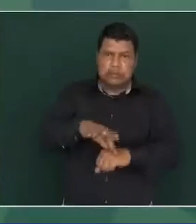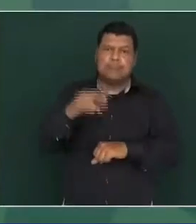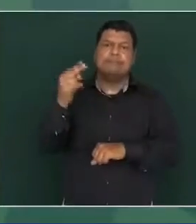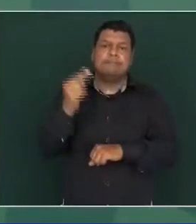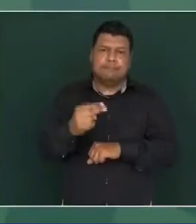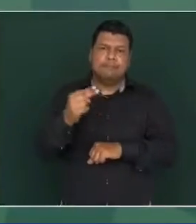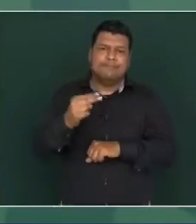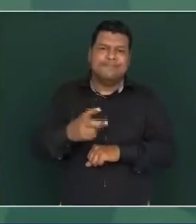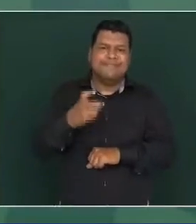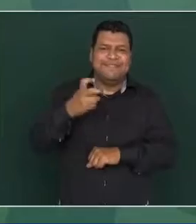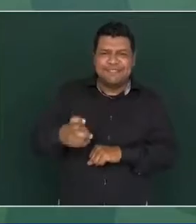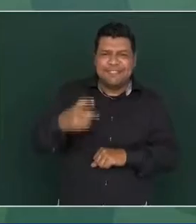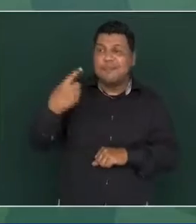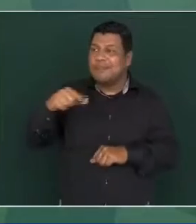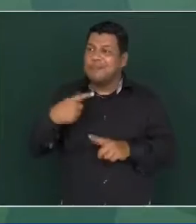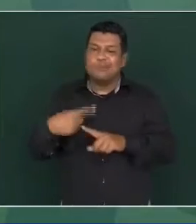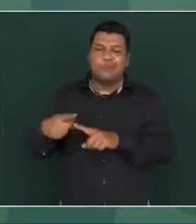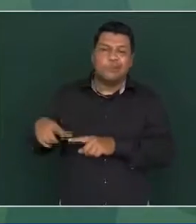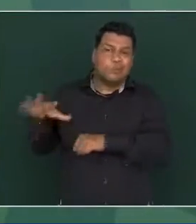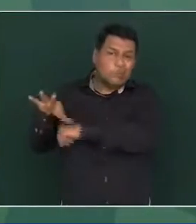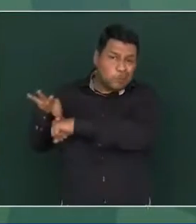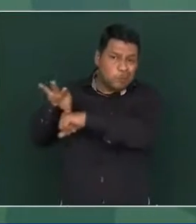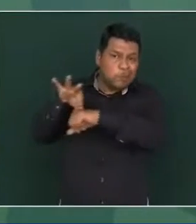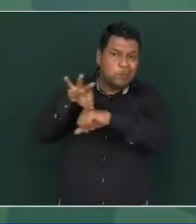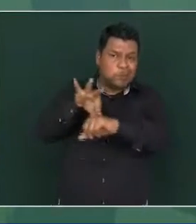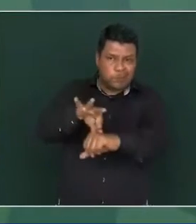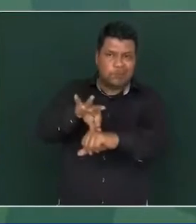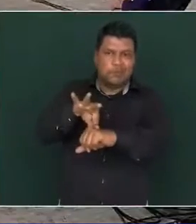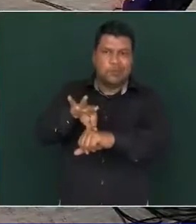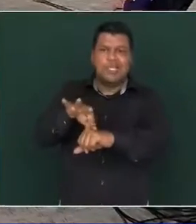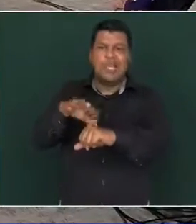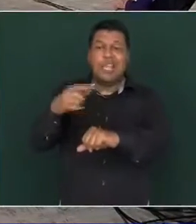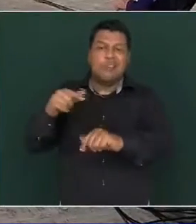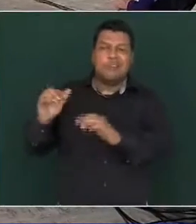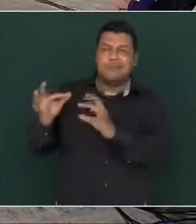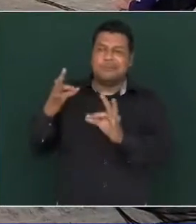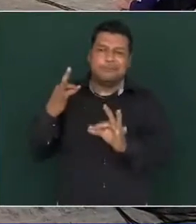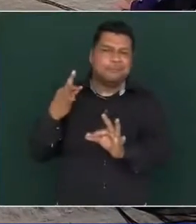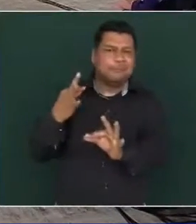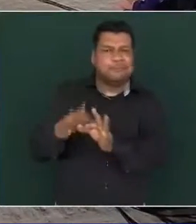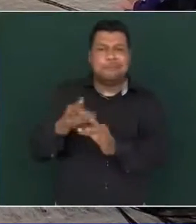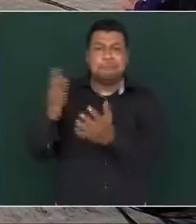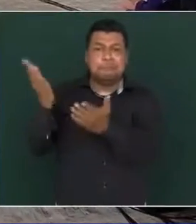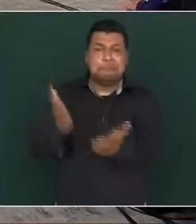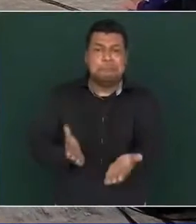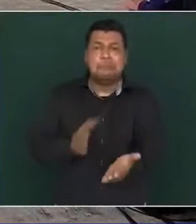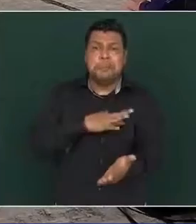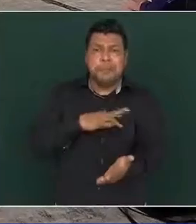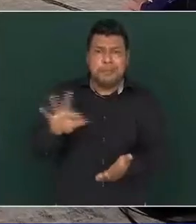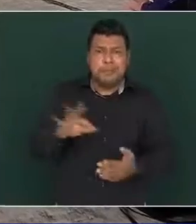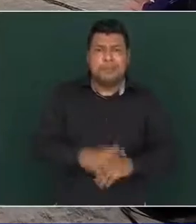poner en ejecución los medios que tenemos para asegurar que estén ahí en el